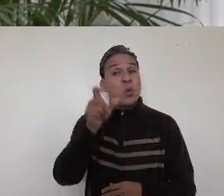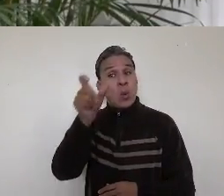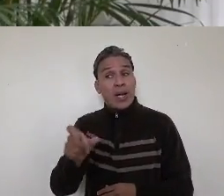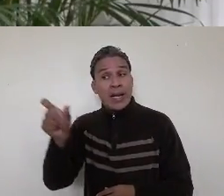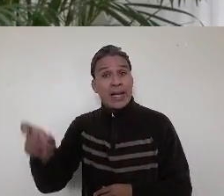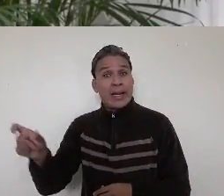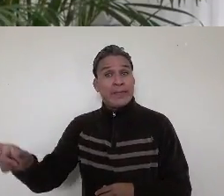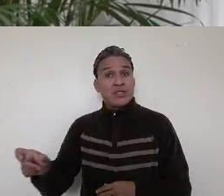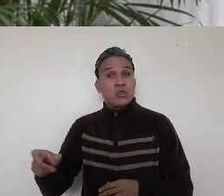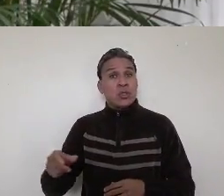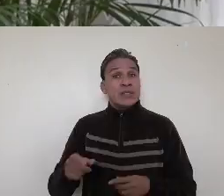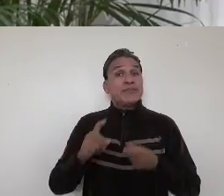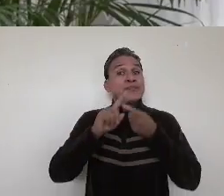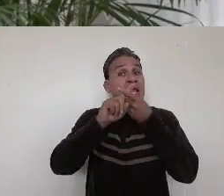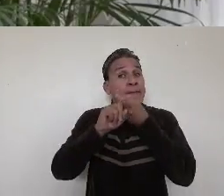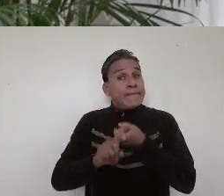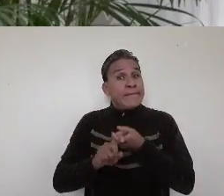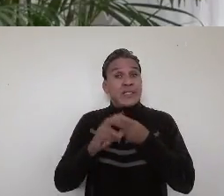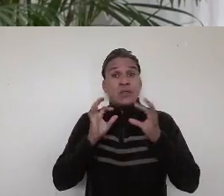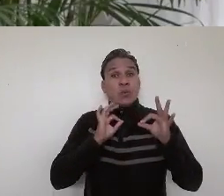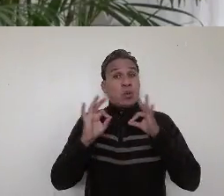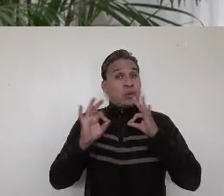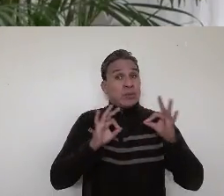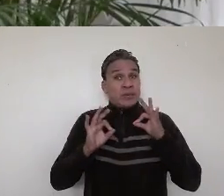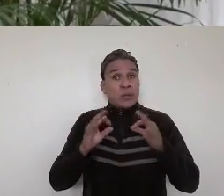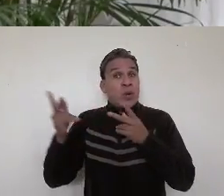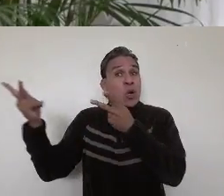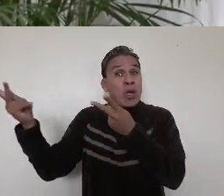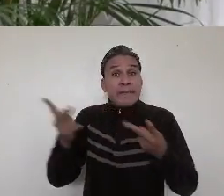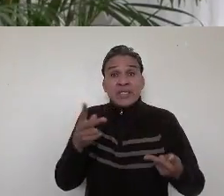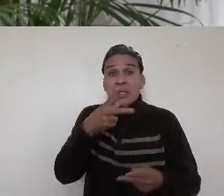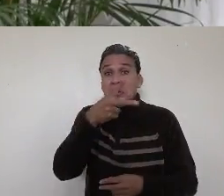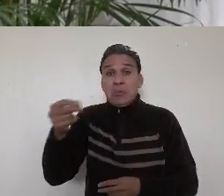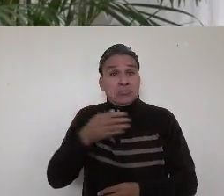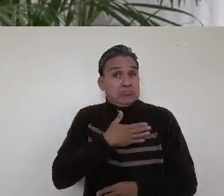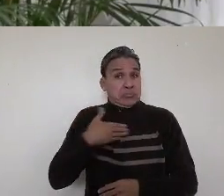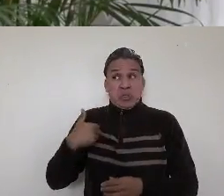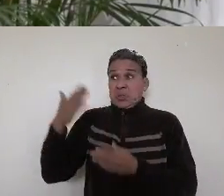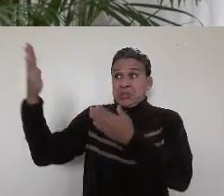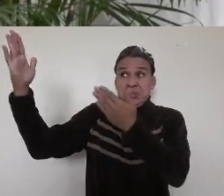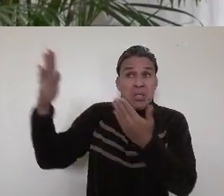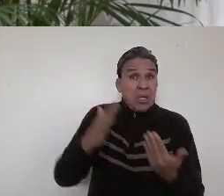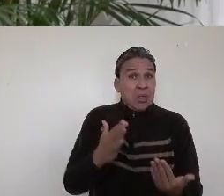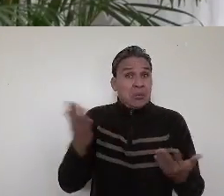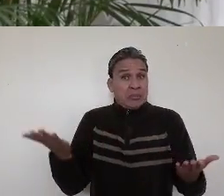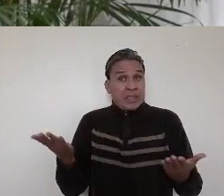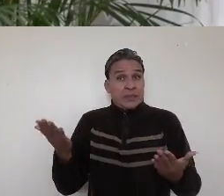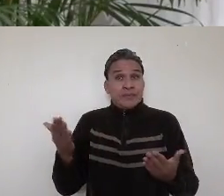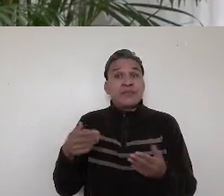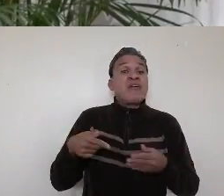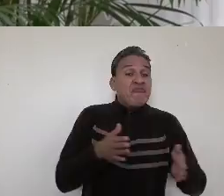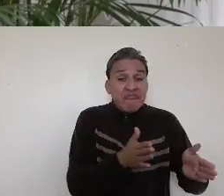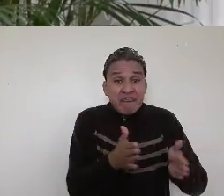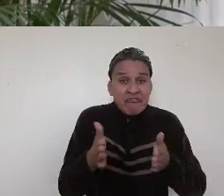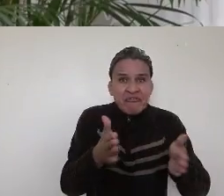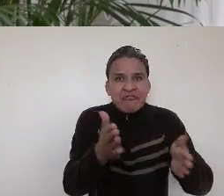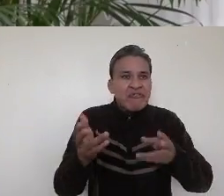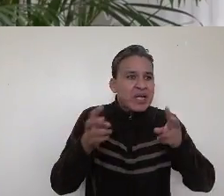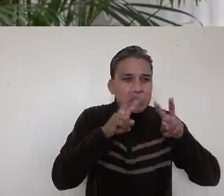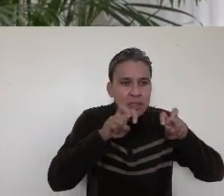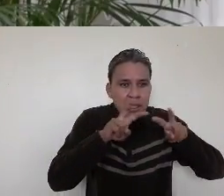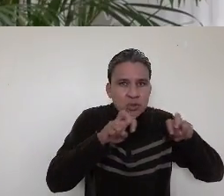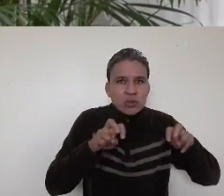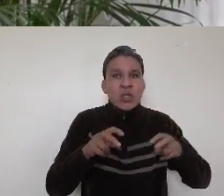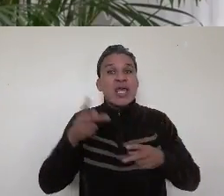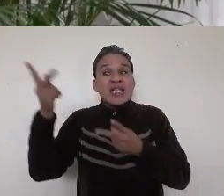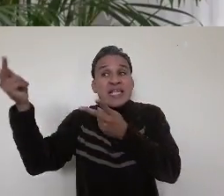está preparada, pero los que habían sido invitados no fueron dignos. Salgan pues a los cruces de los caminos y